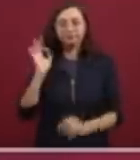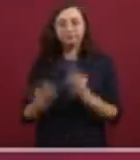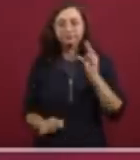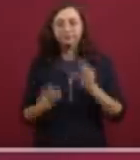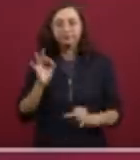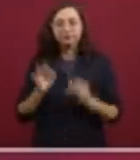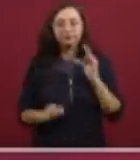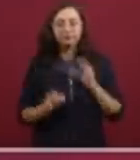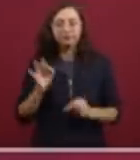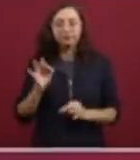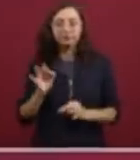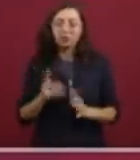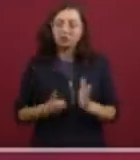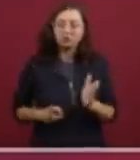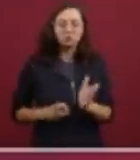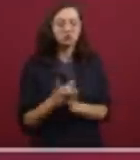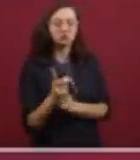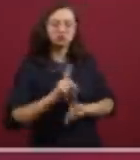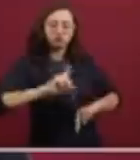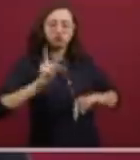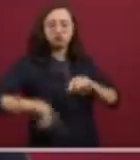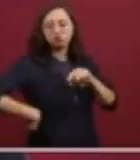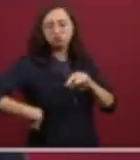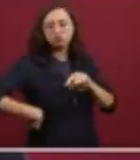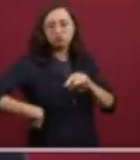les negó el derecho,